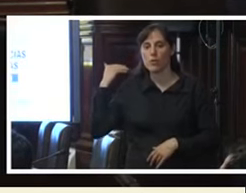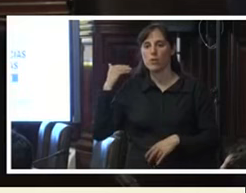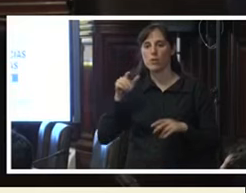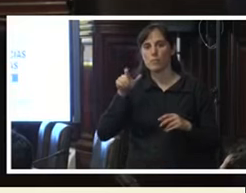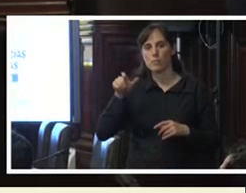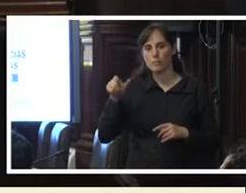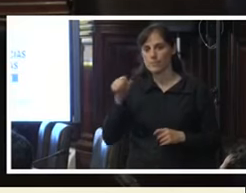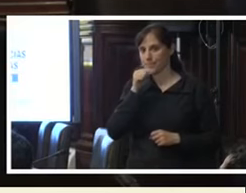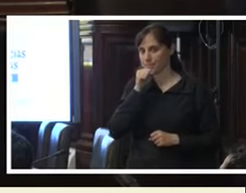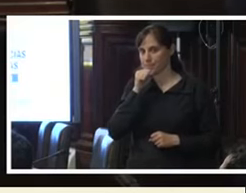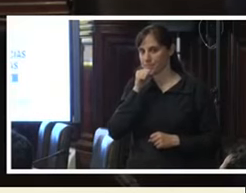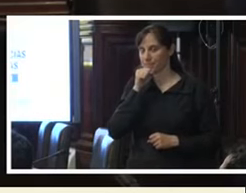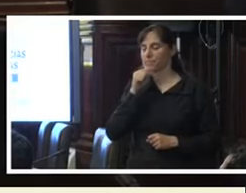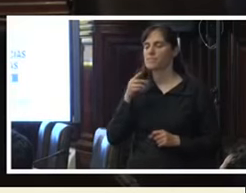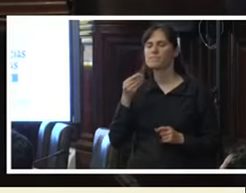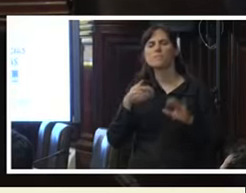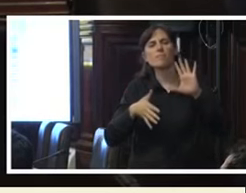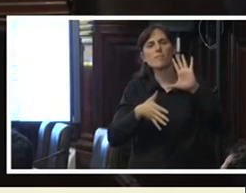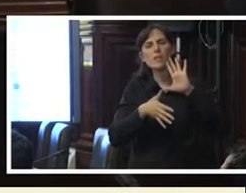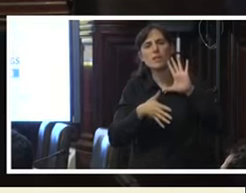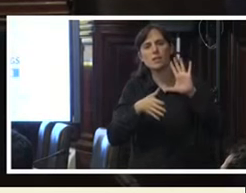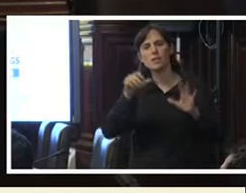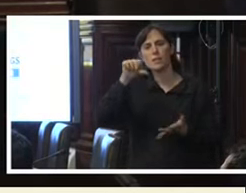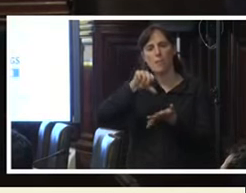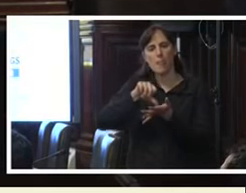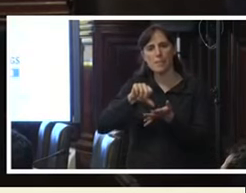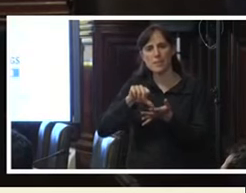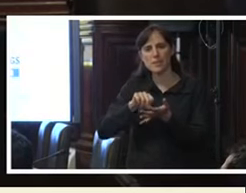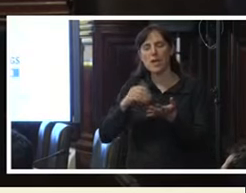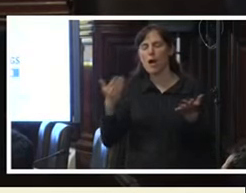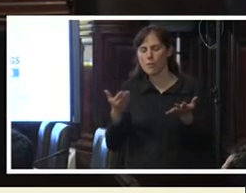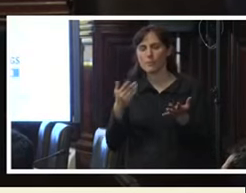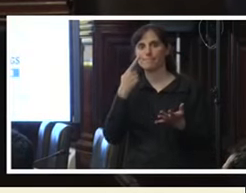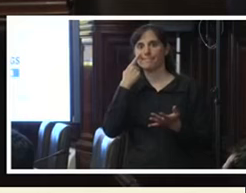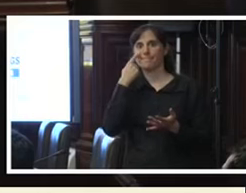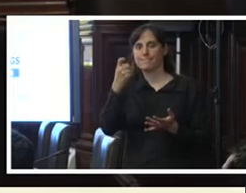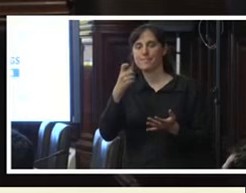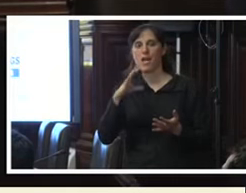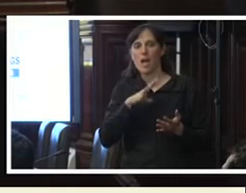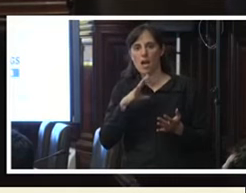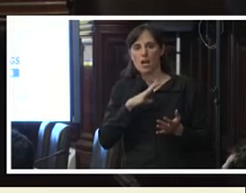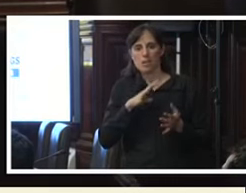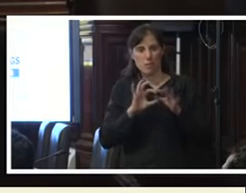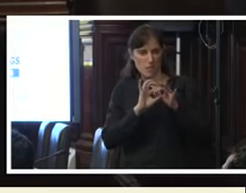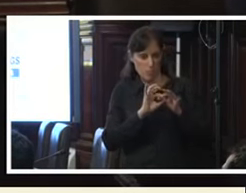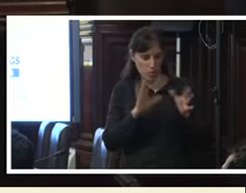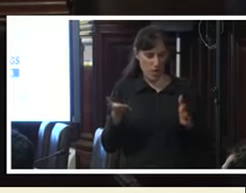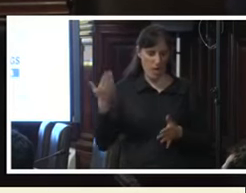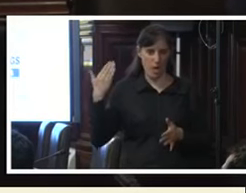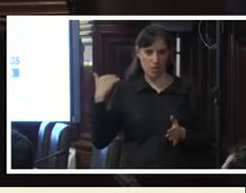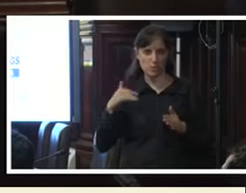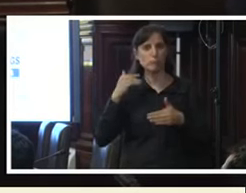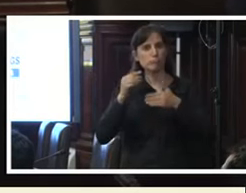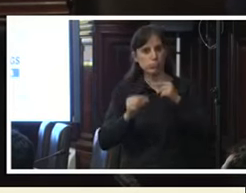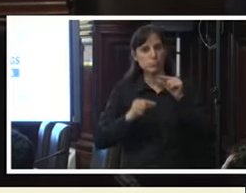américas en la región de las américas los países nos estamos enfrentando al fenómeno de transición demográfica proceso gradual